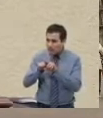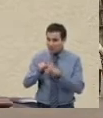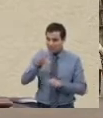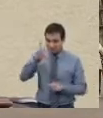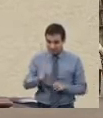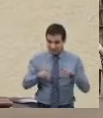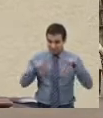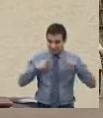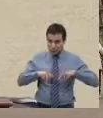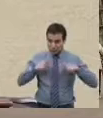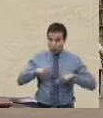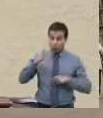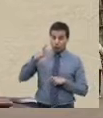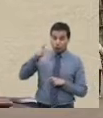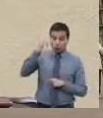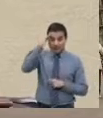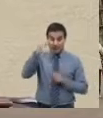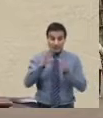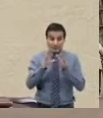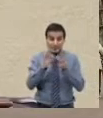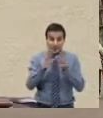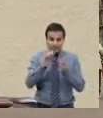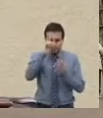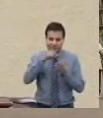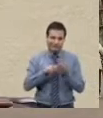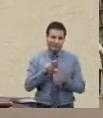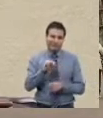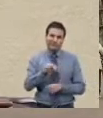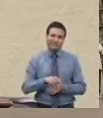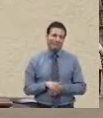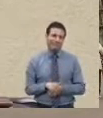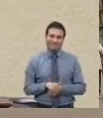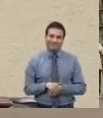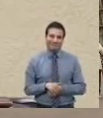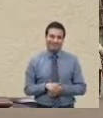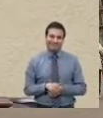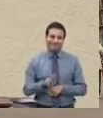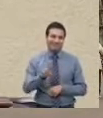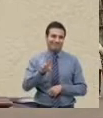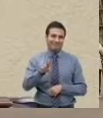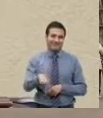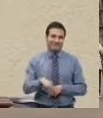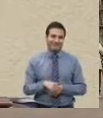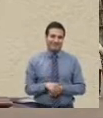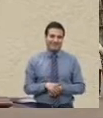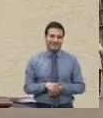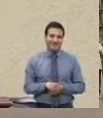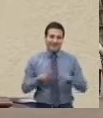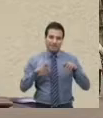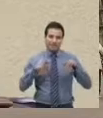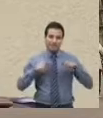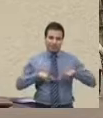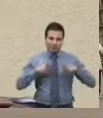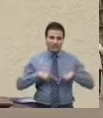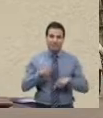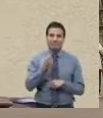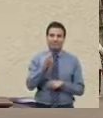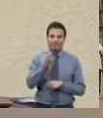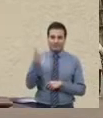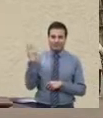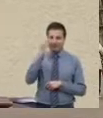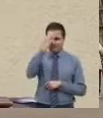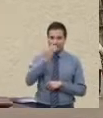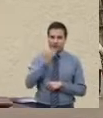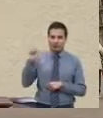y auténticas de ciudadanos, sino más bien personas que a cambio de dinero